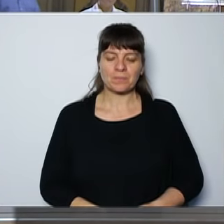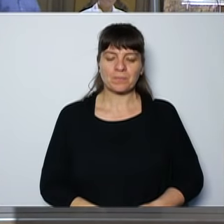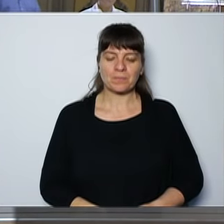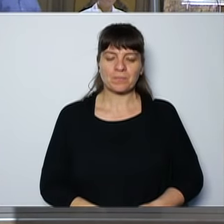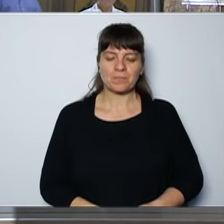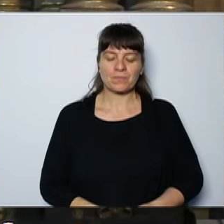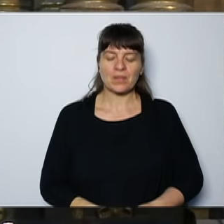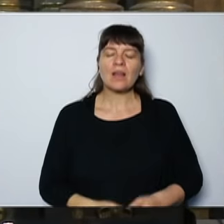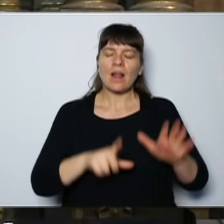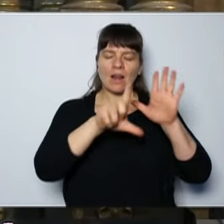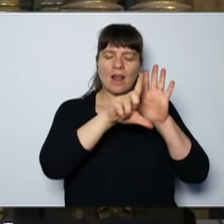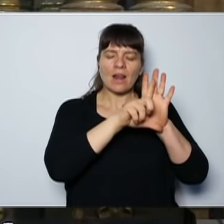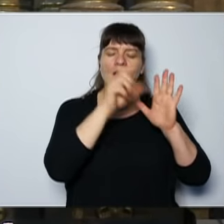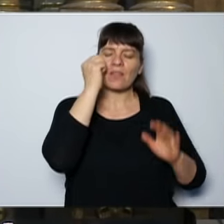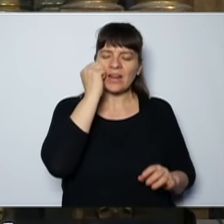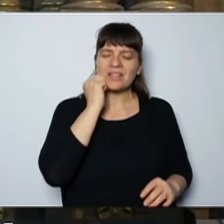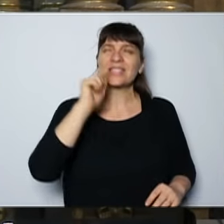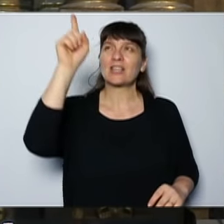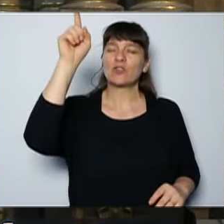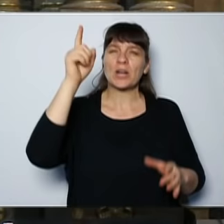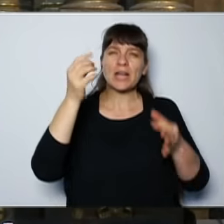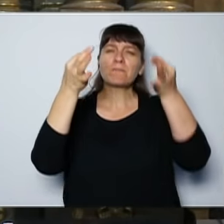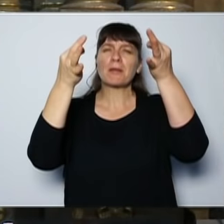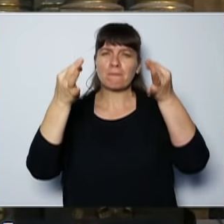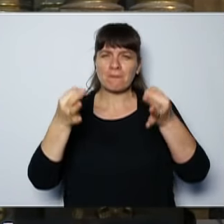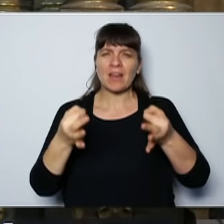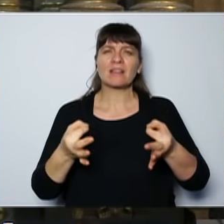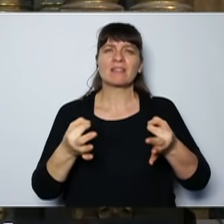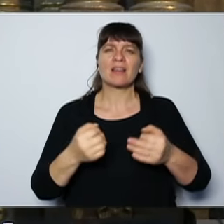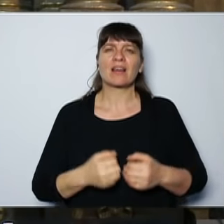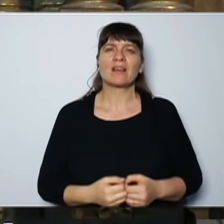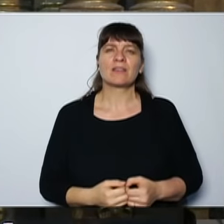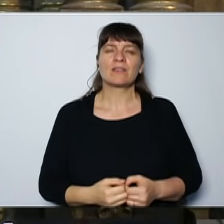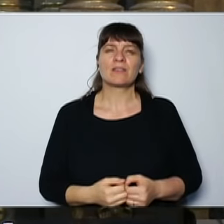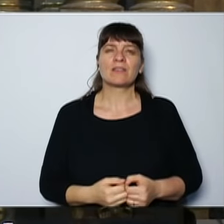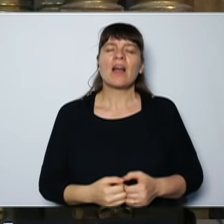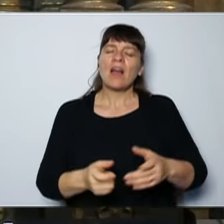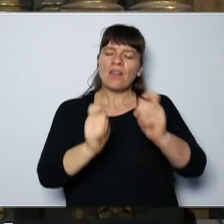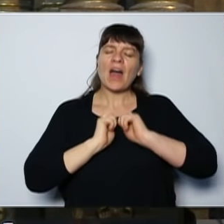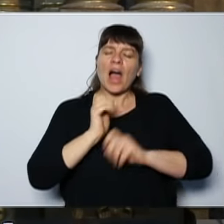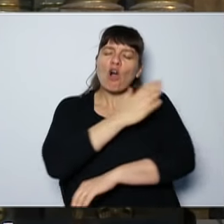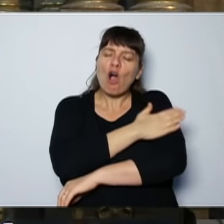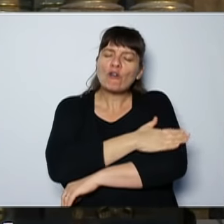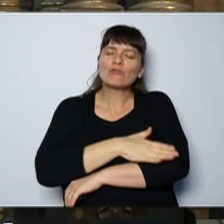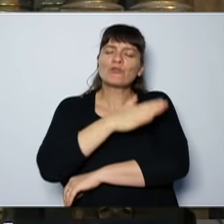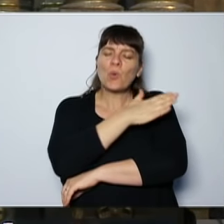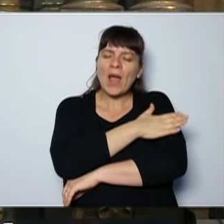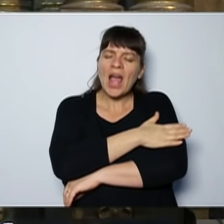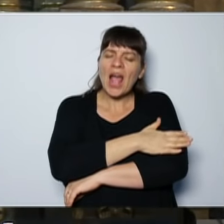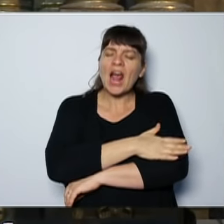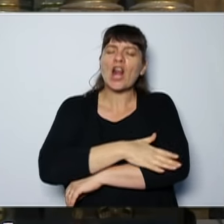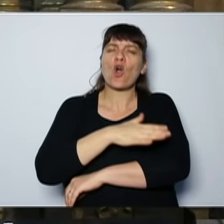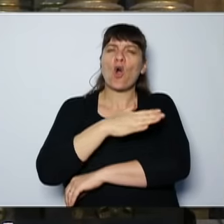corazón. La ley del Señor es perfecta, da